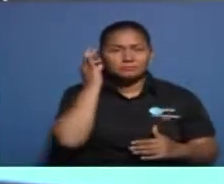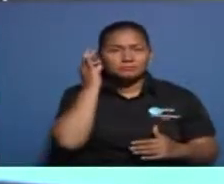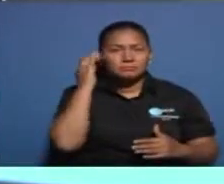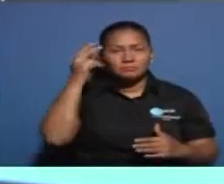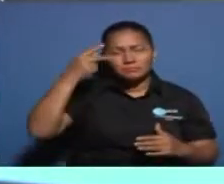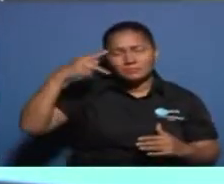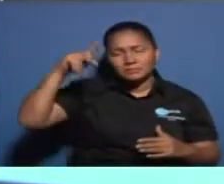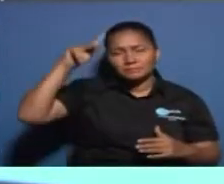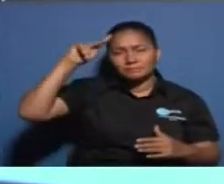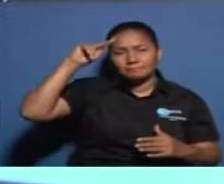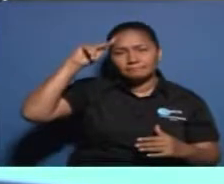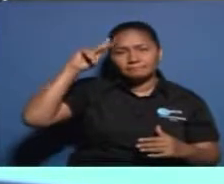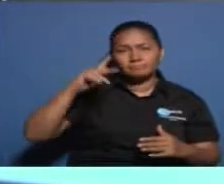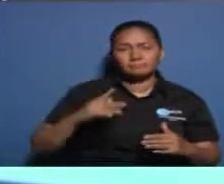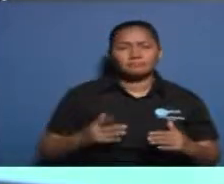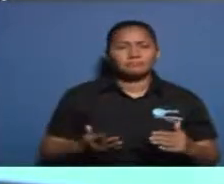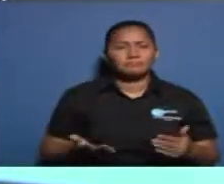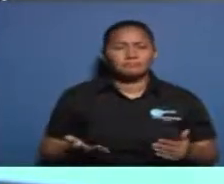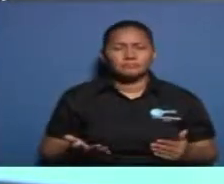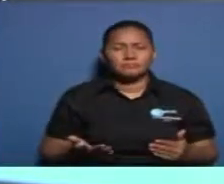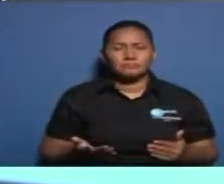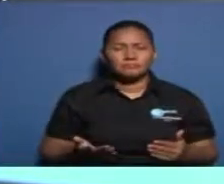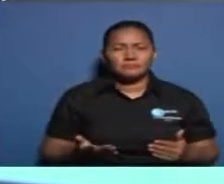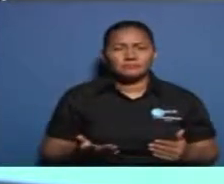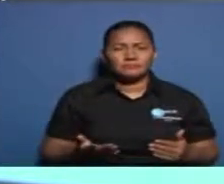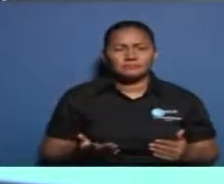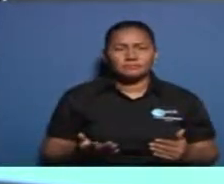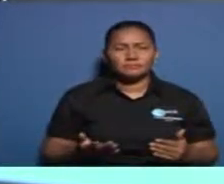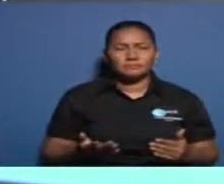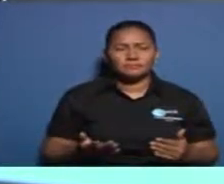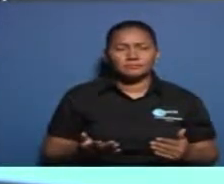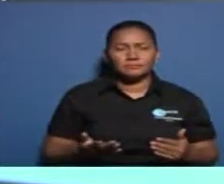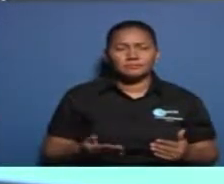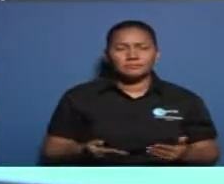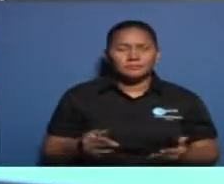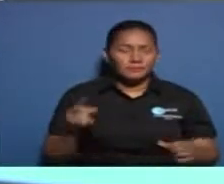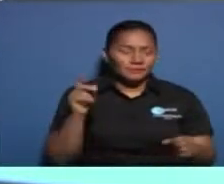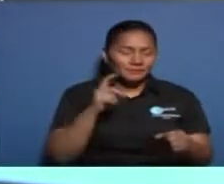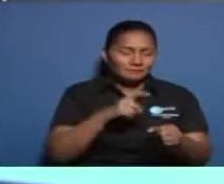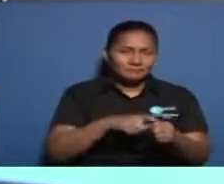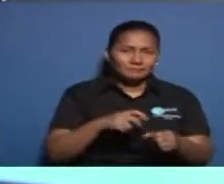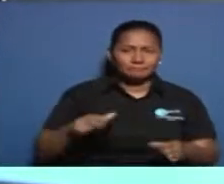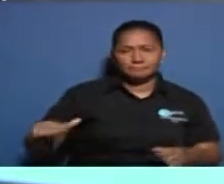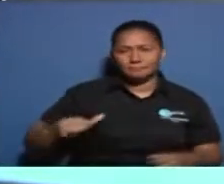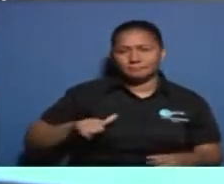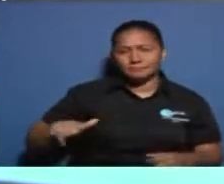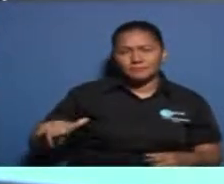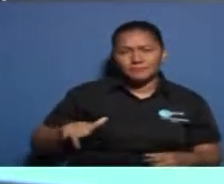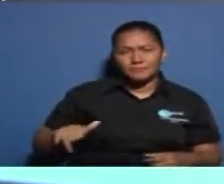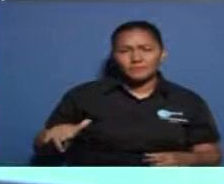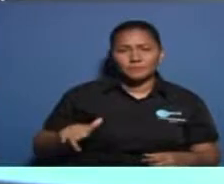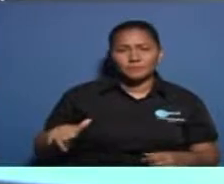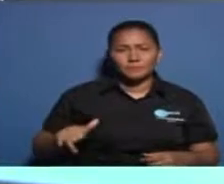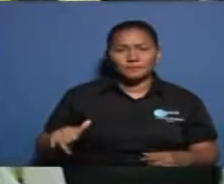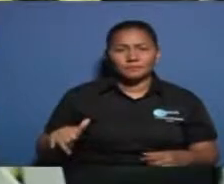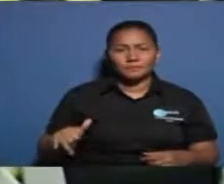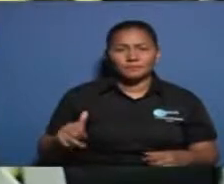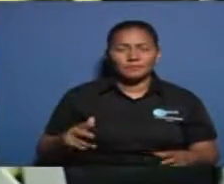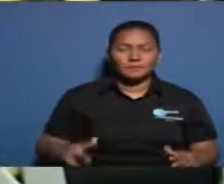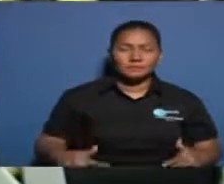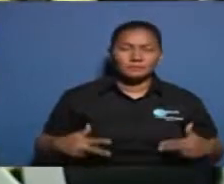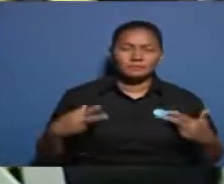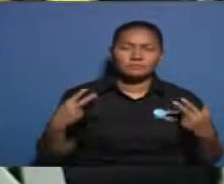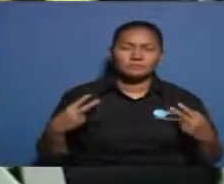normas que restringa restrinjan la la participación de la mujer en igualdad de condiciones porque yo